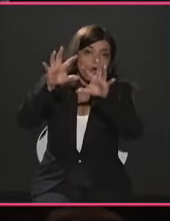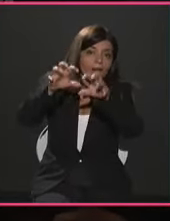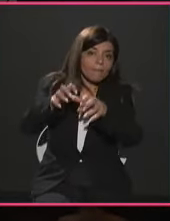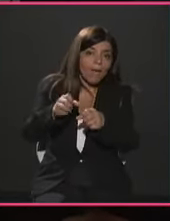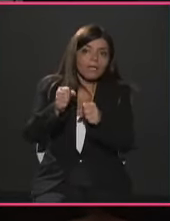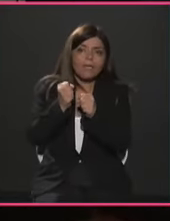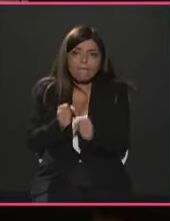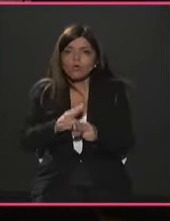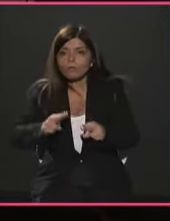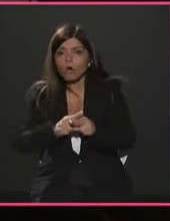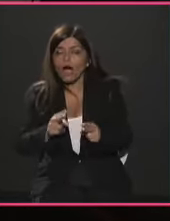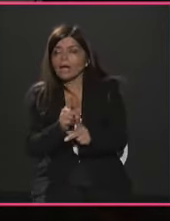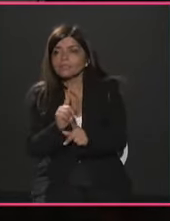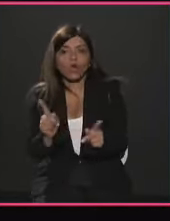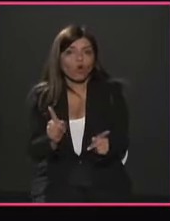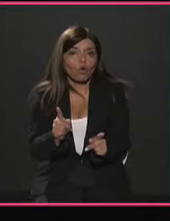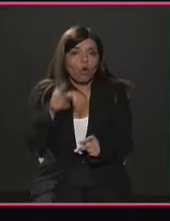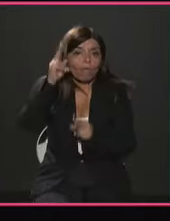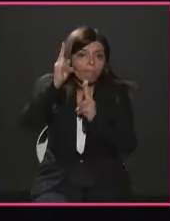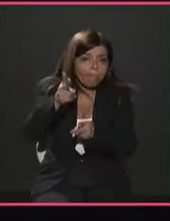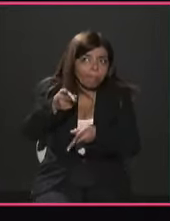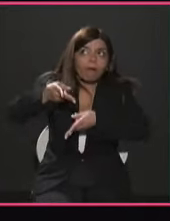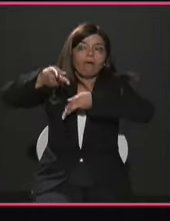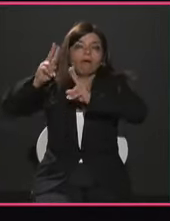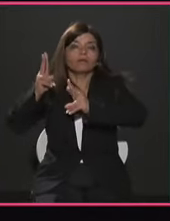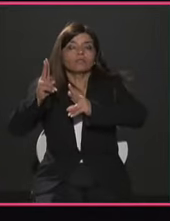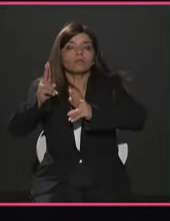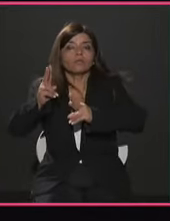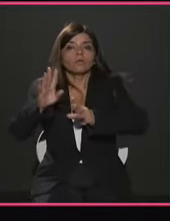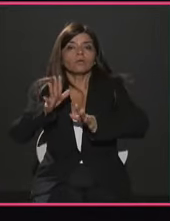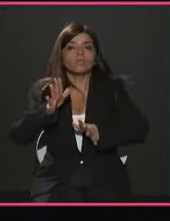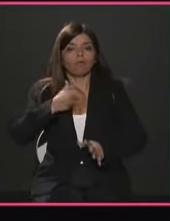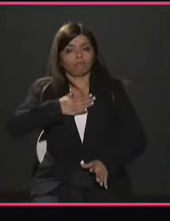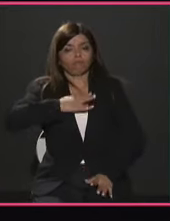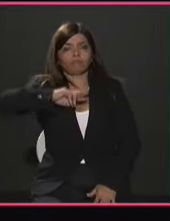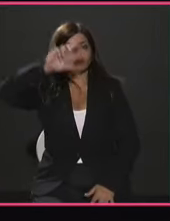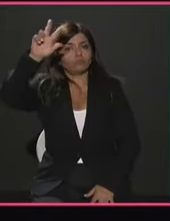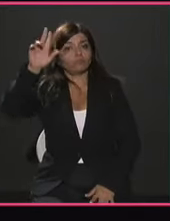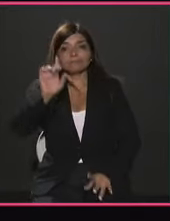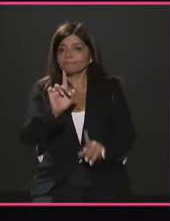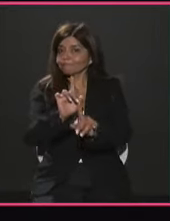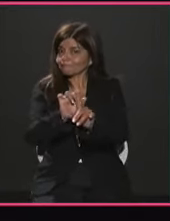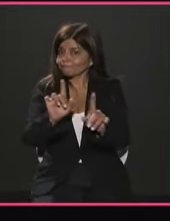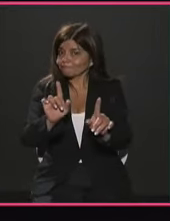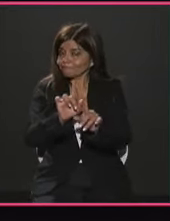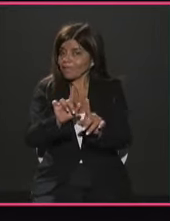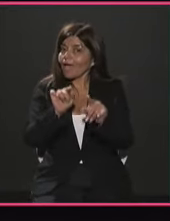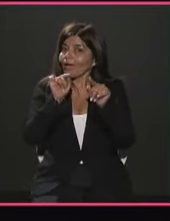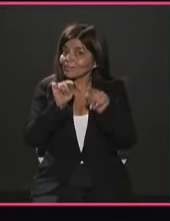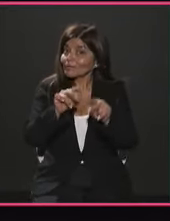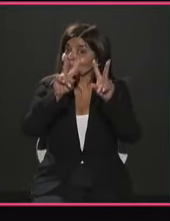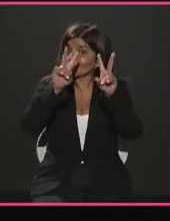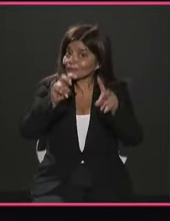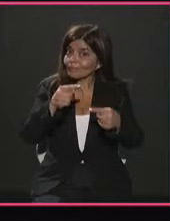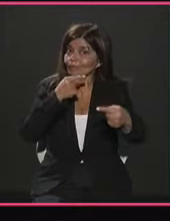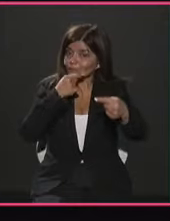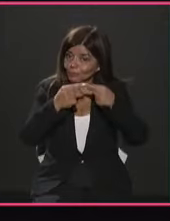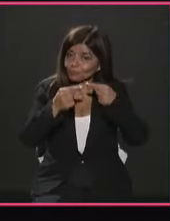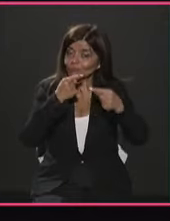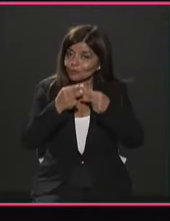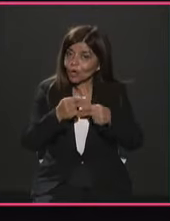o no hay cosas que sería como jugar a ser Dios que no deberíamos hacer esa va a ser una discusión que vamos a tener que